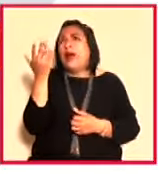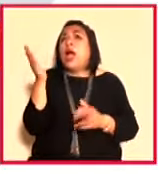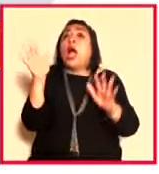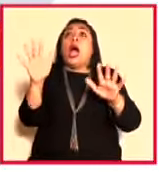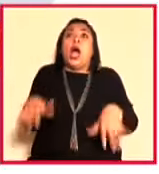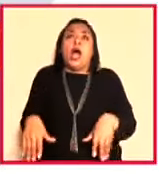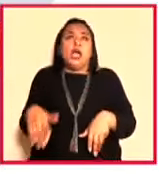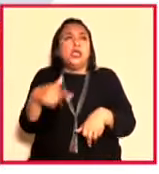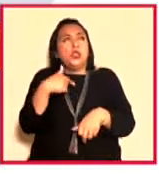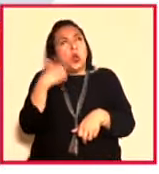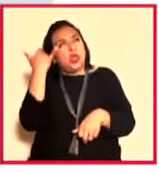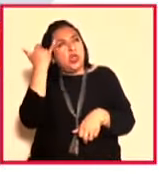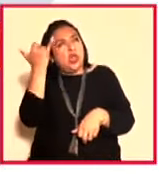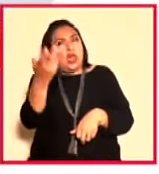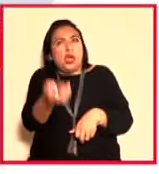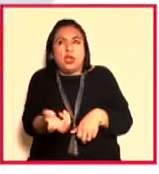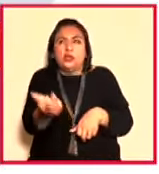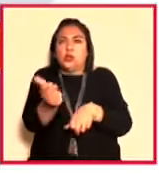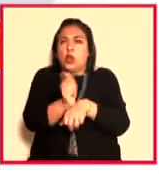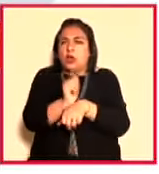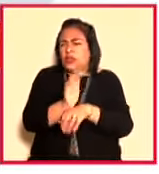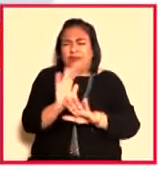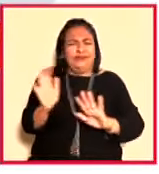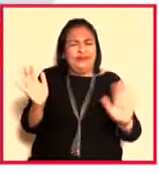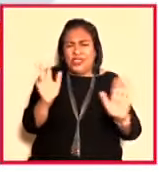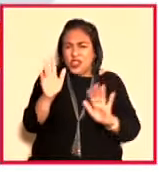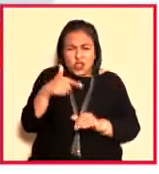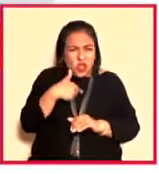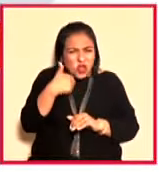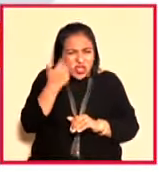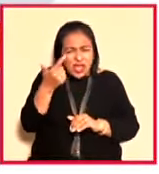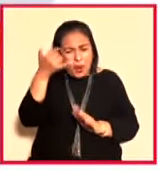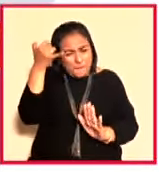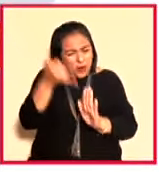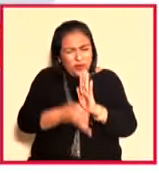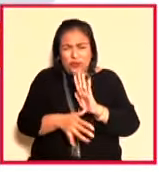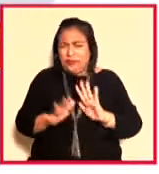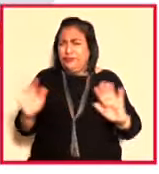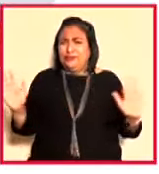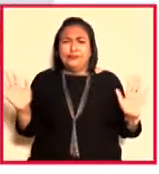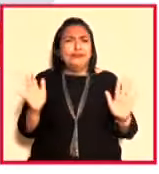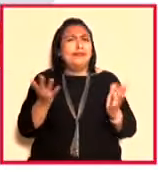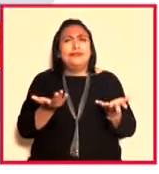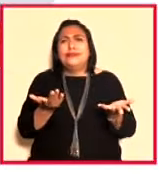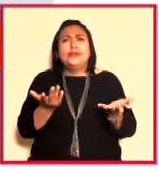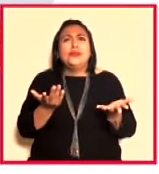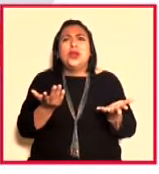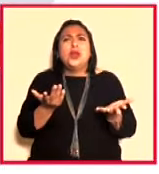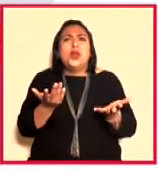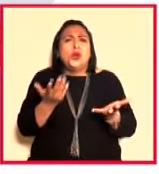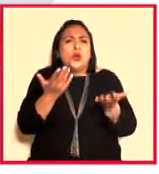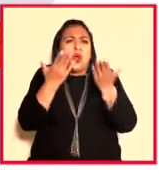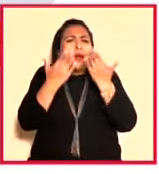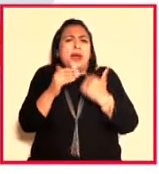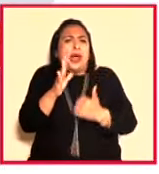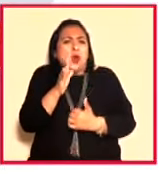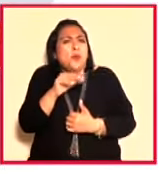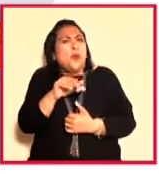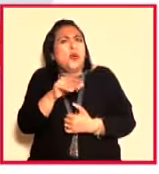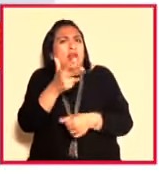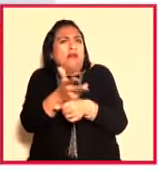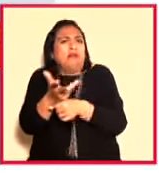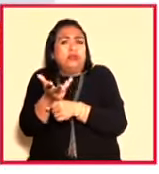plantear esto con no actores porque lo quiero hacer muy, muy profundo, sino pues no había otra manera de hacerla. Era pues